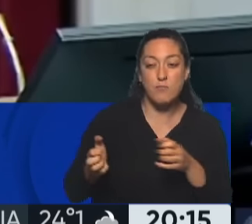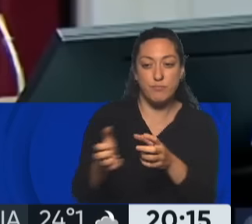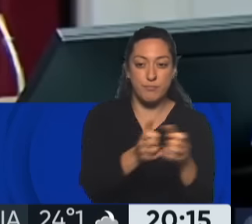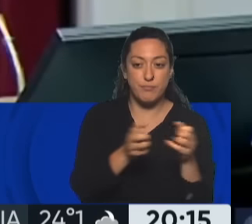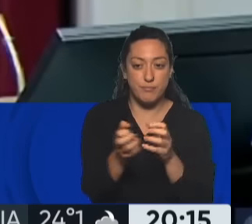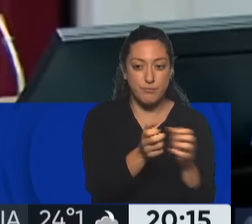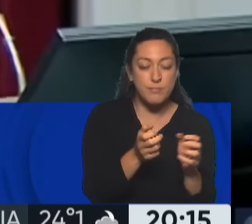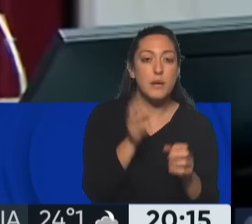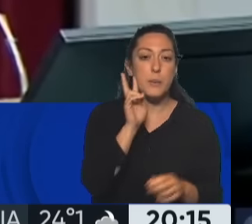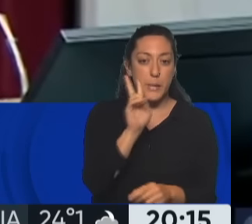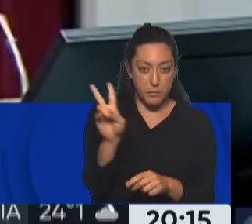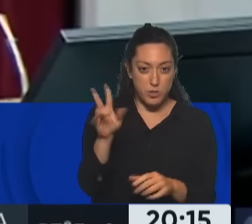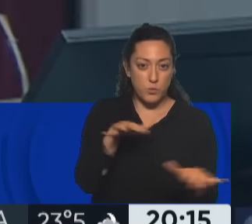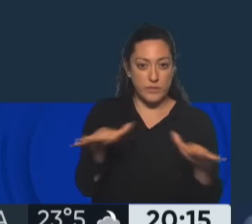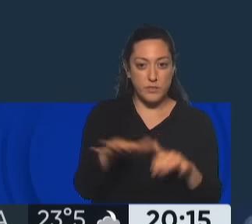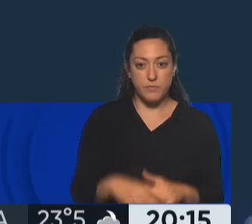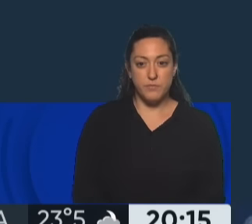sucedía en esta jornada del Congreso.